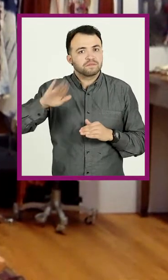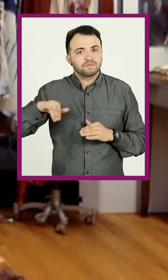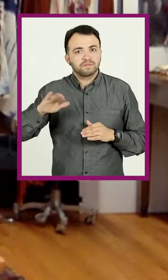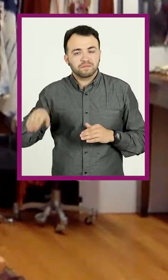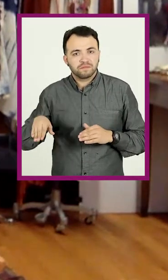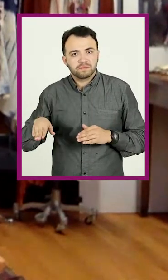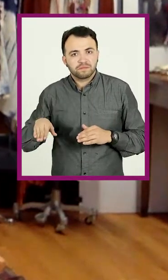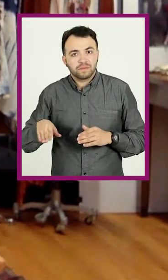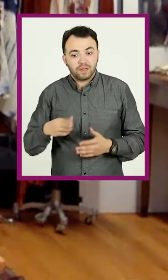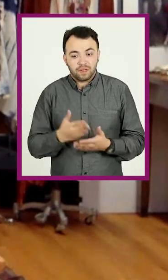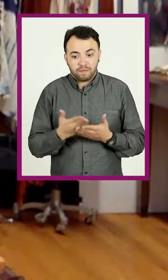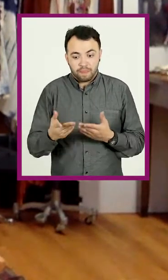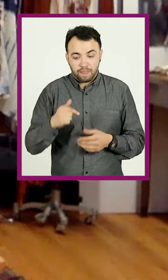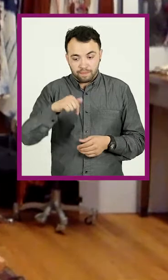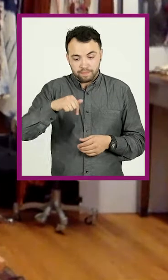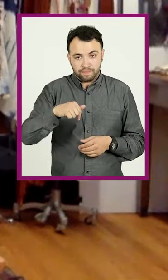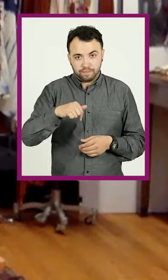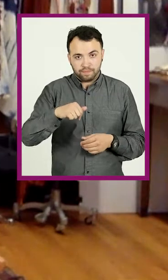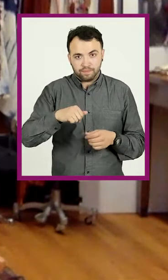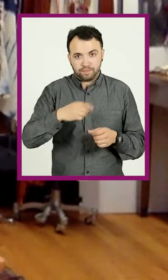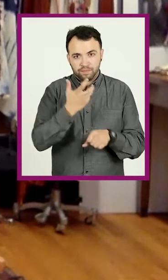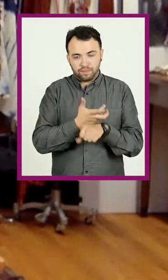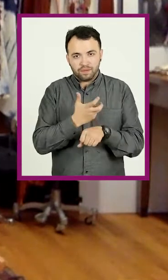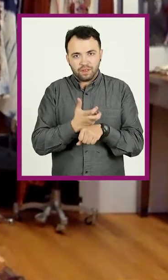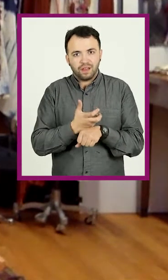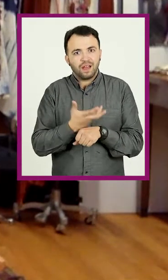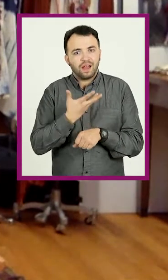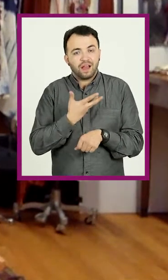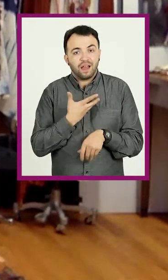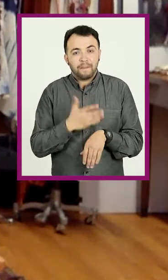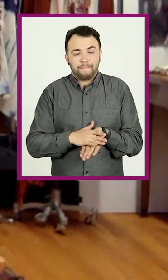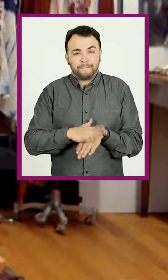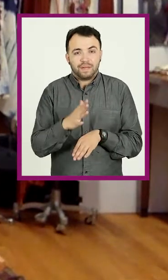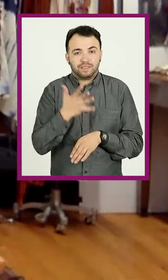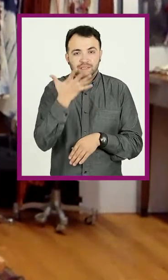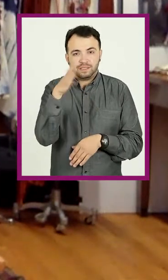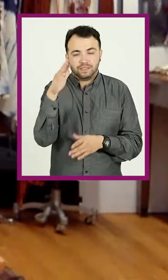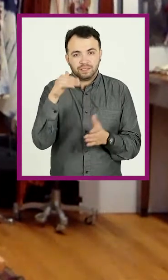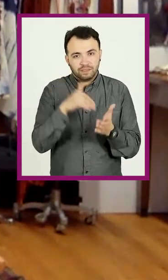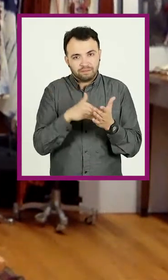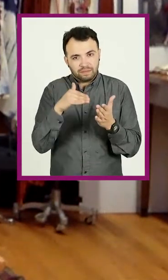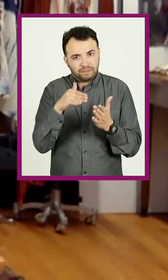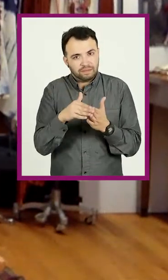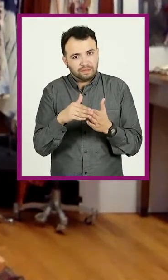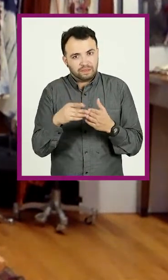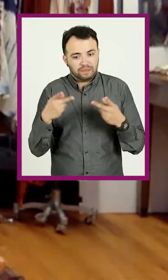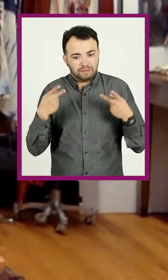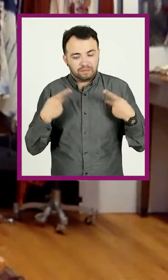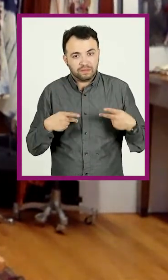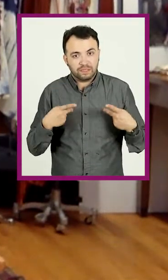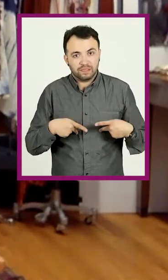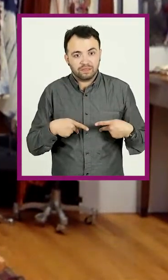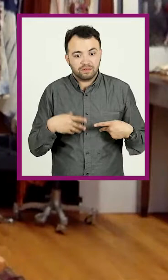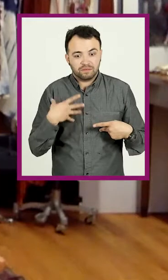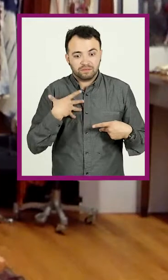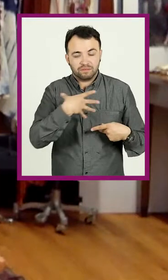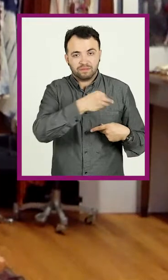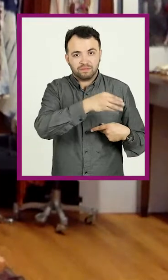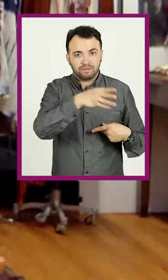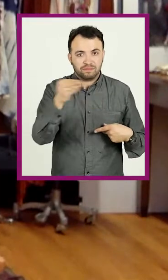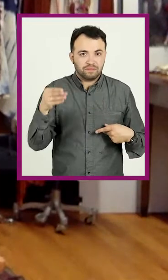este país, en Estados Unidos, hay más de 10 millones de personas infectadas por COVID-19.